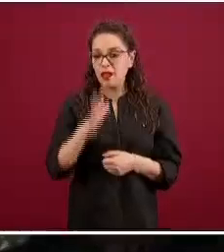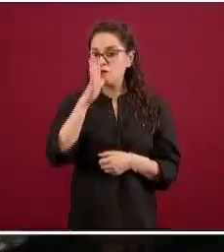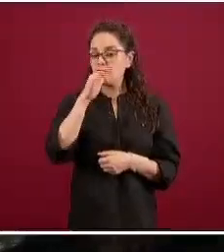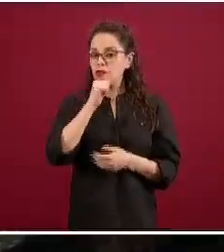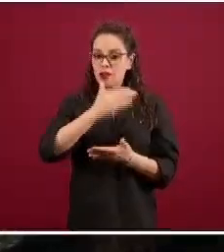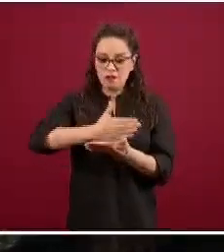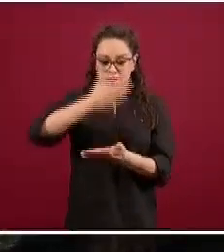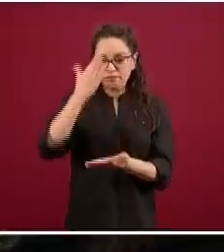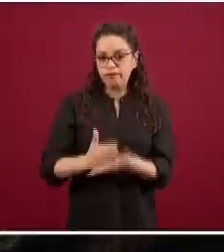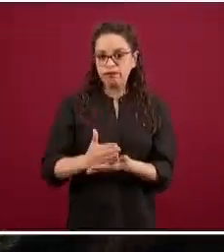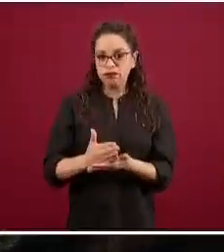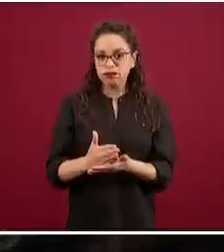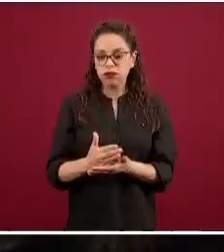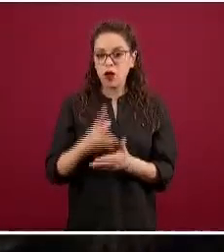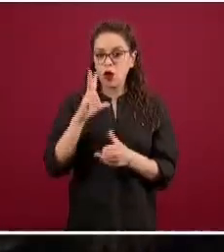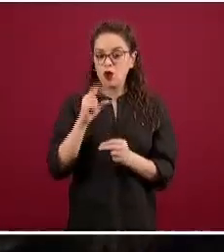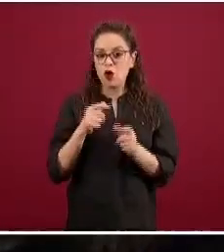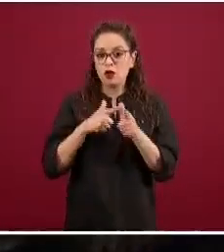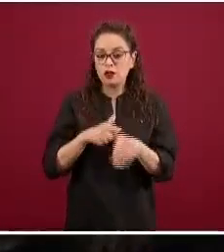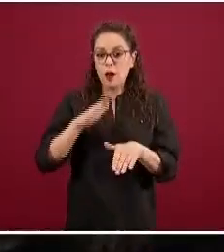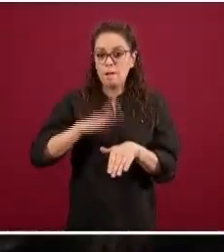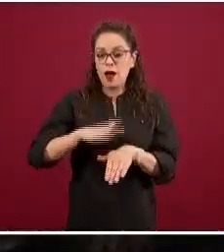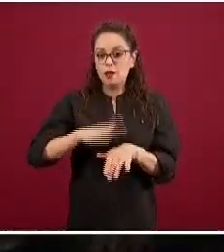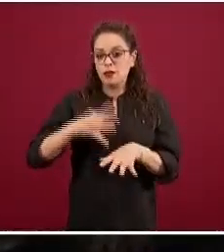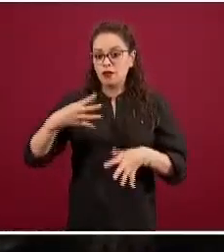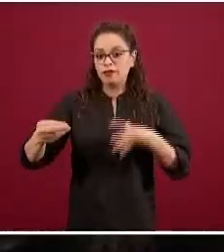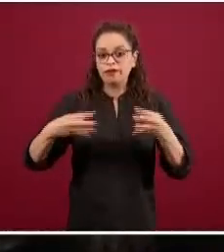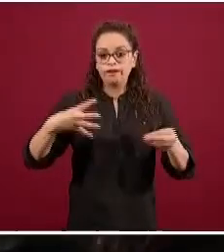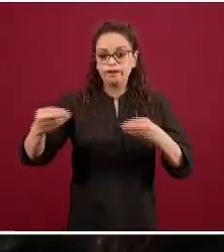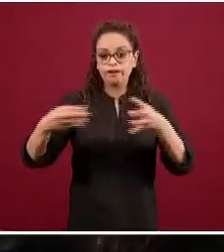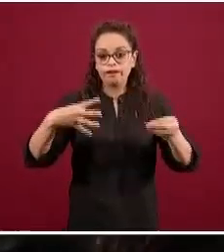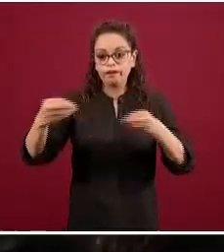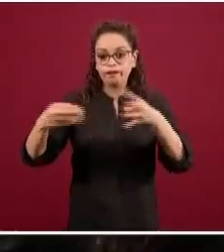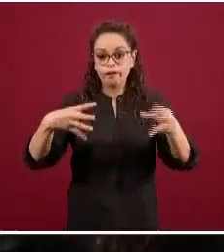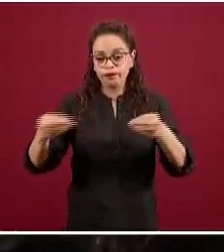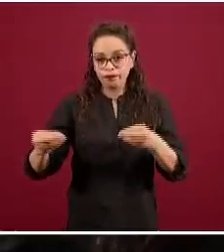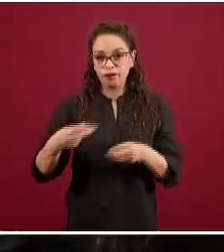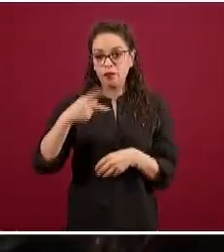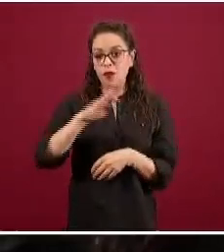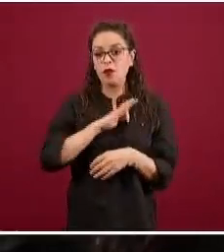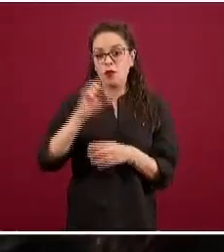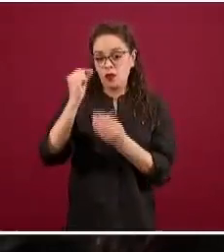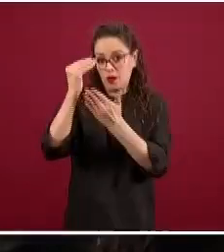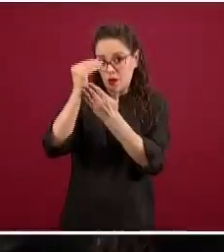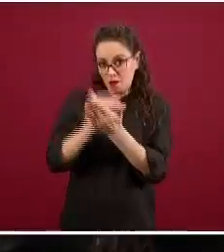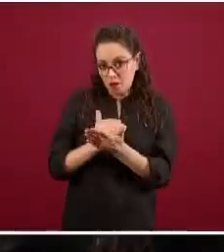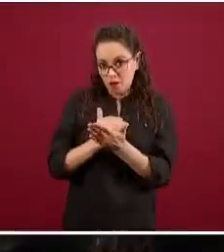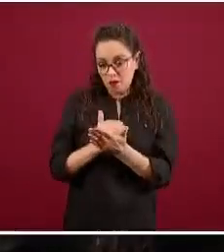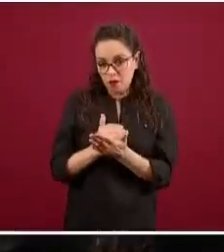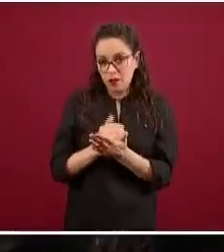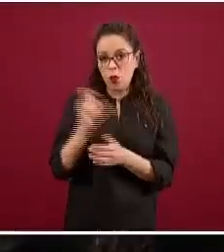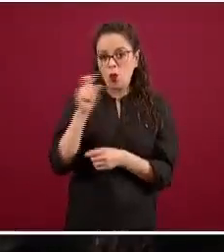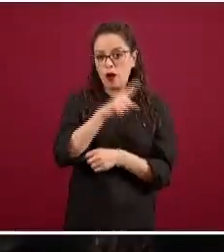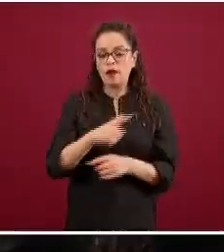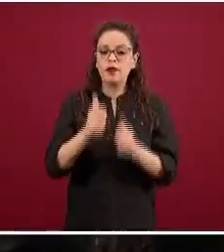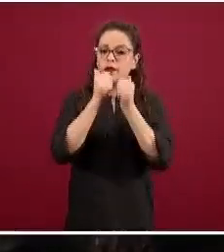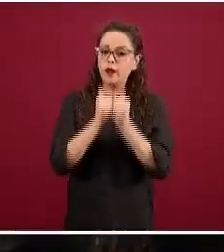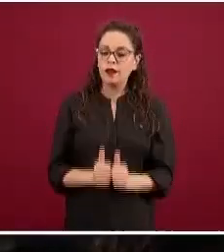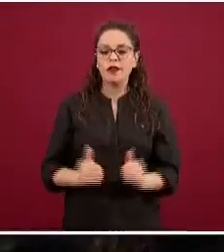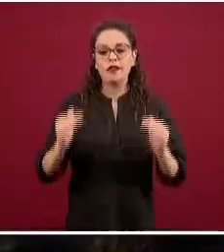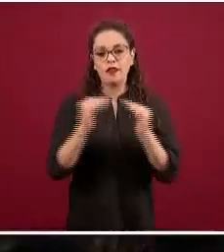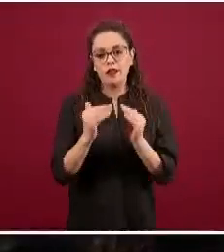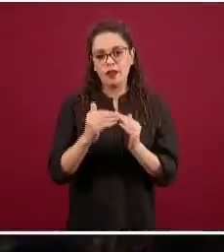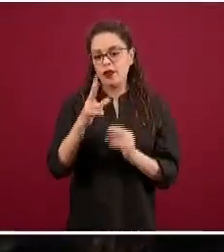epidemia, solamente hay manera de reducirla si nos quedamos en casa y no salimos. ¿Sí? Esa es la